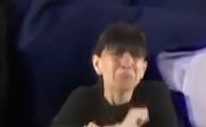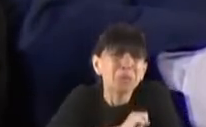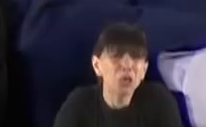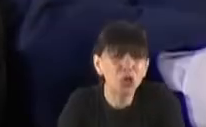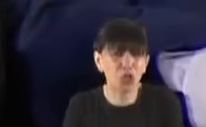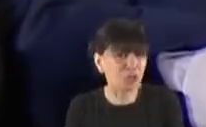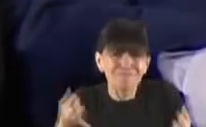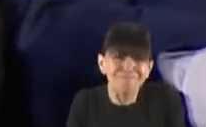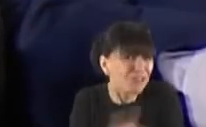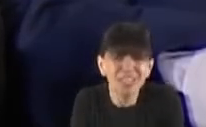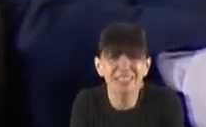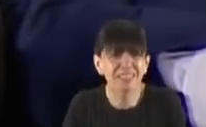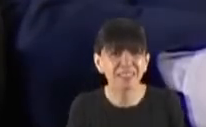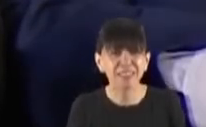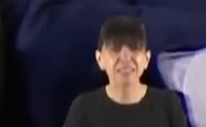Por eso